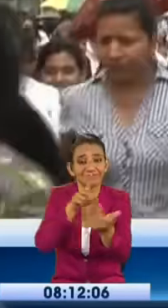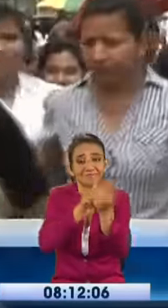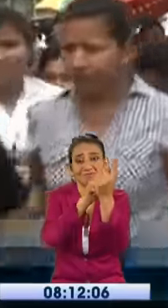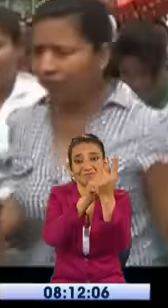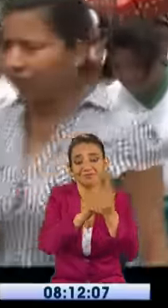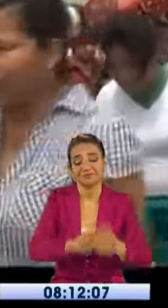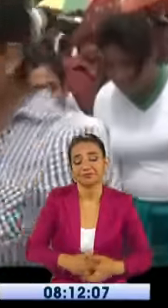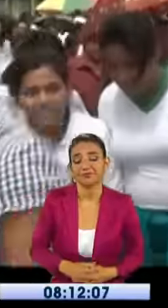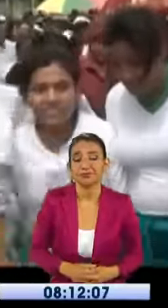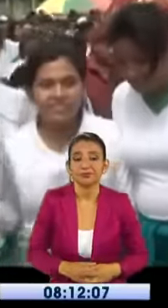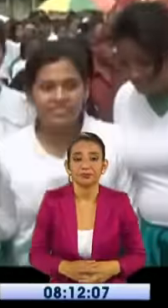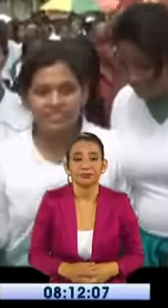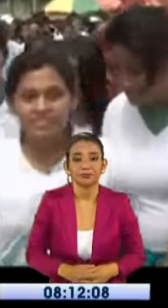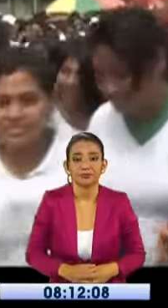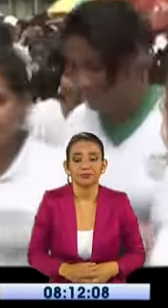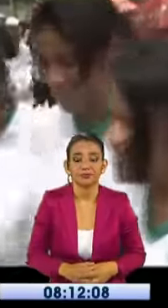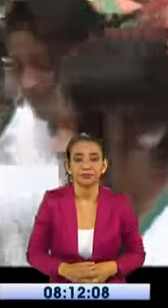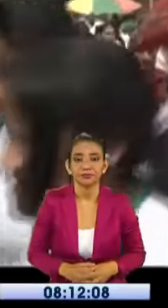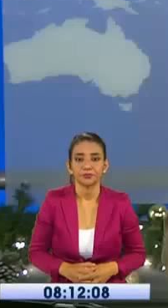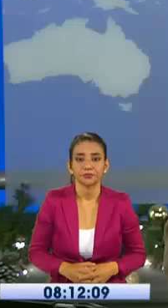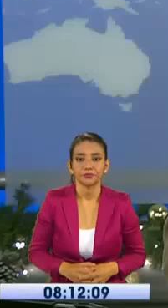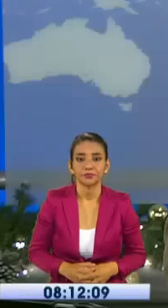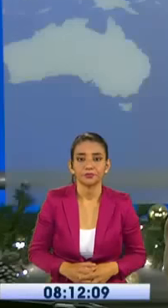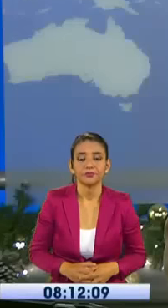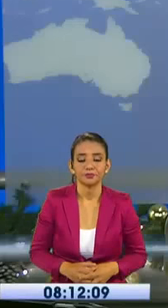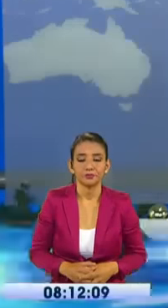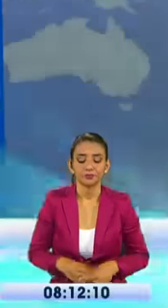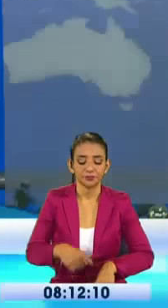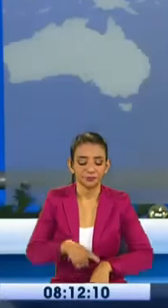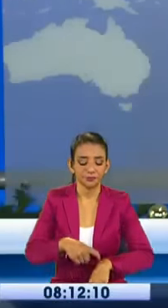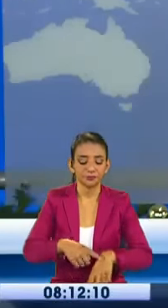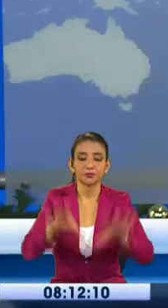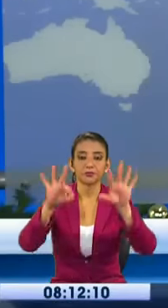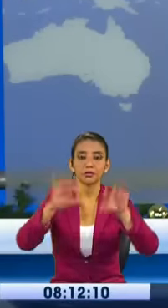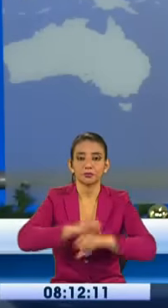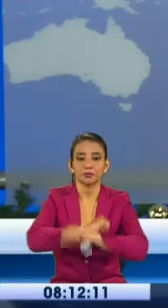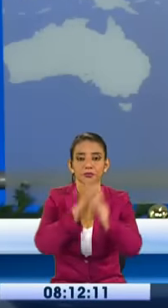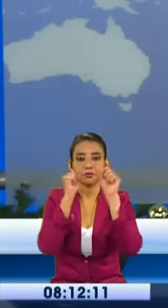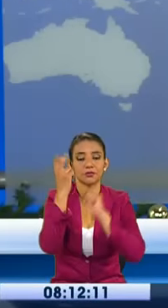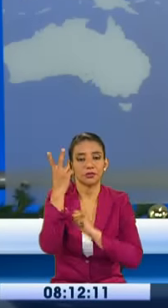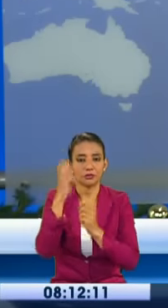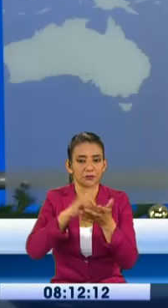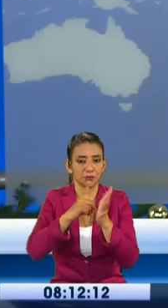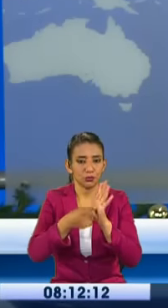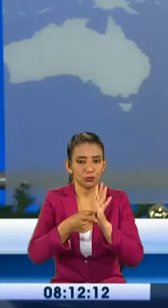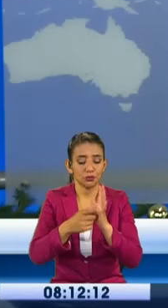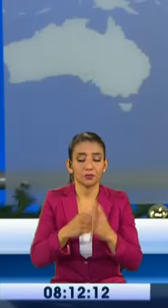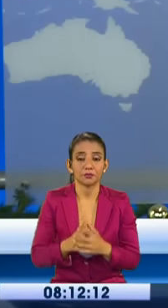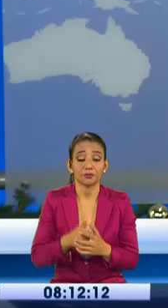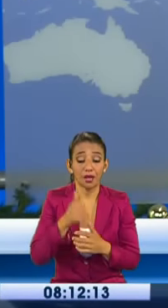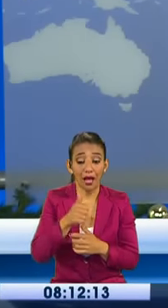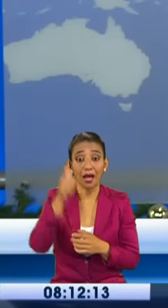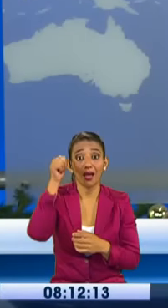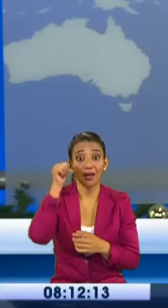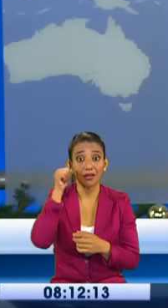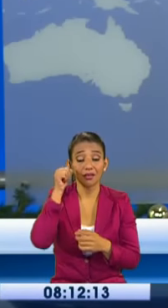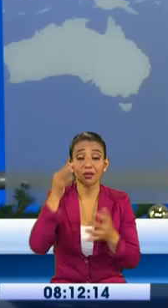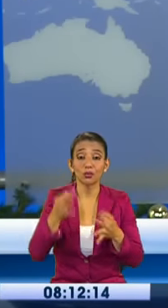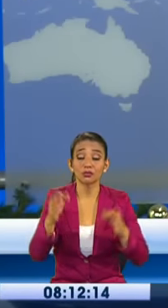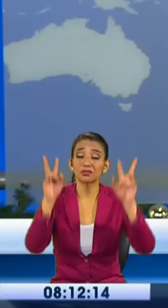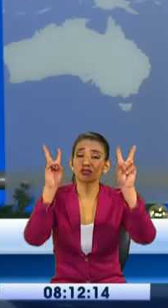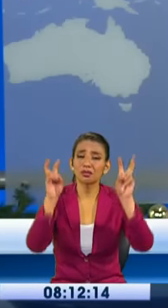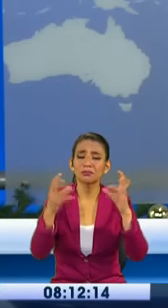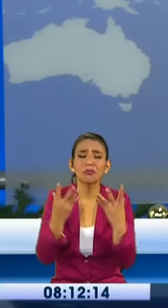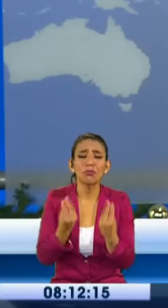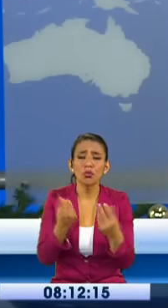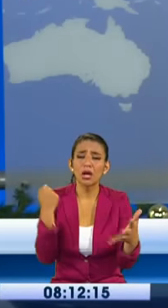Ríos, informó Odette Camacho. Son las 8 y 12 en la mañana. Vecinos y amigos, ayer hablábamos del tema de la cantidad